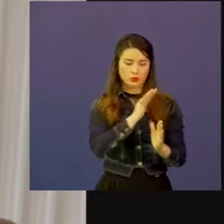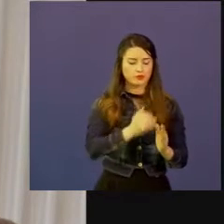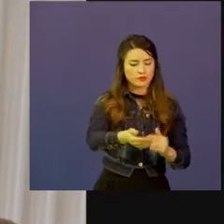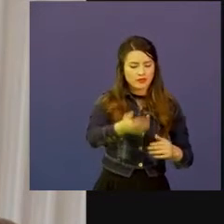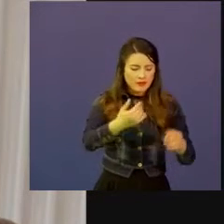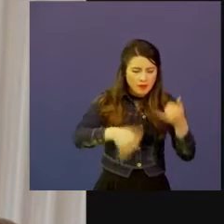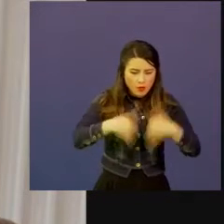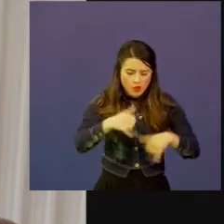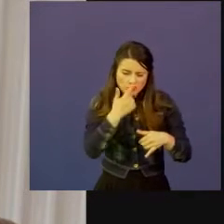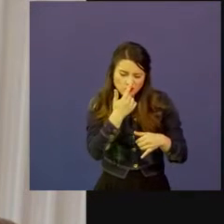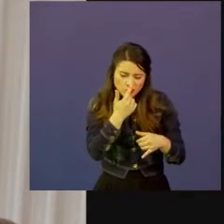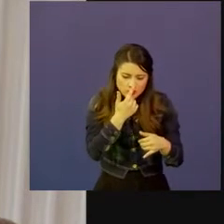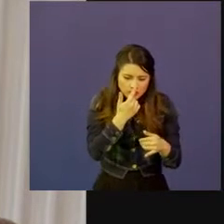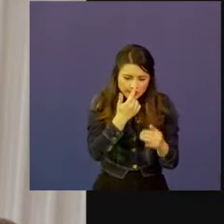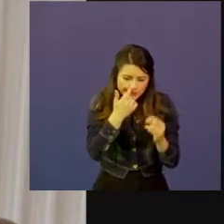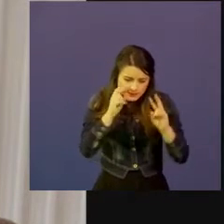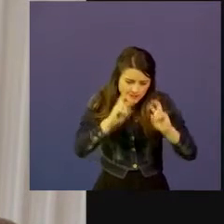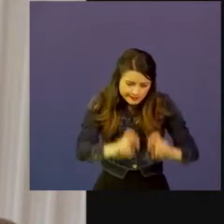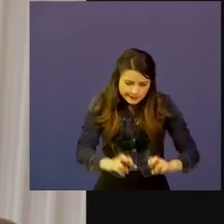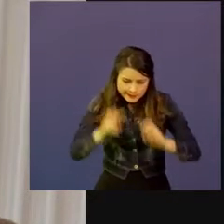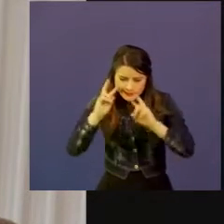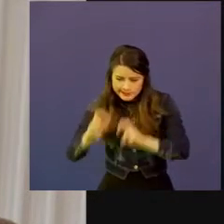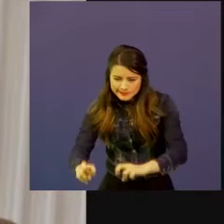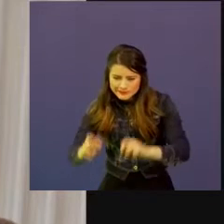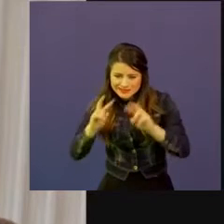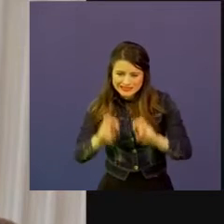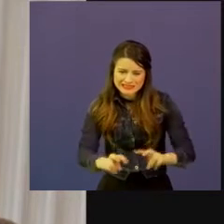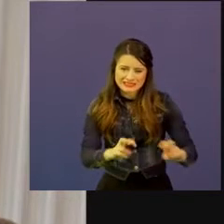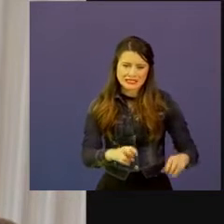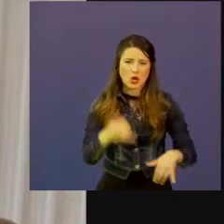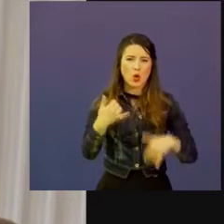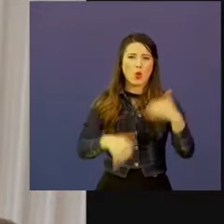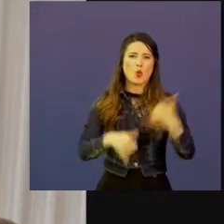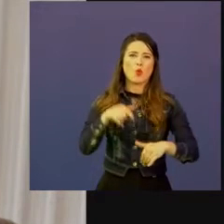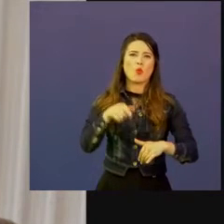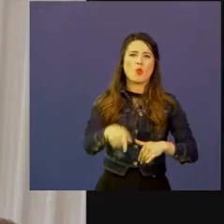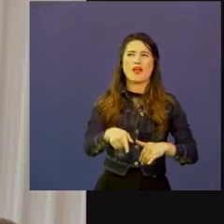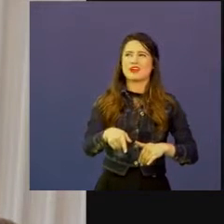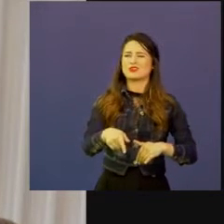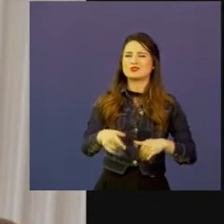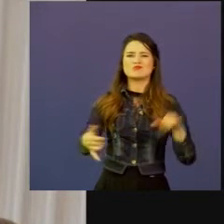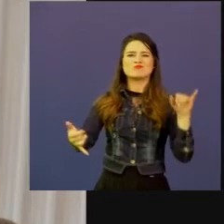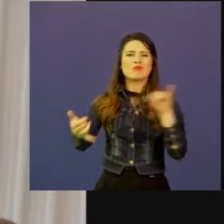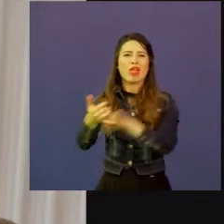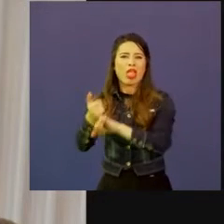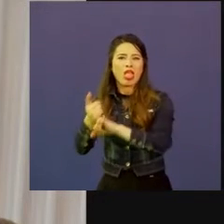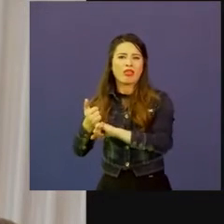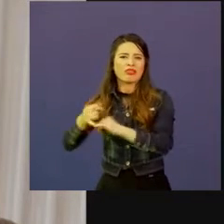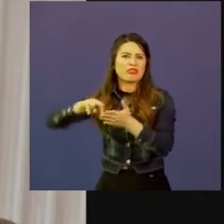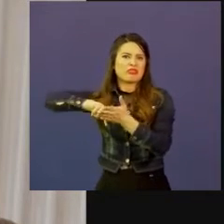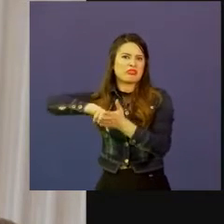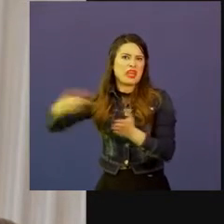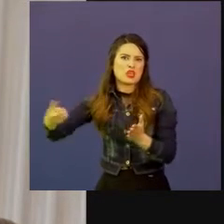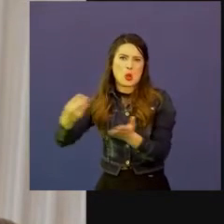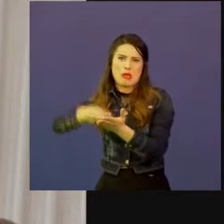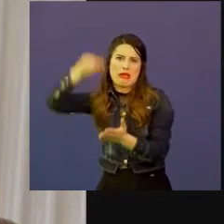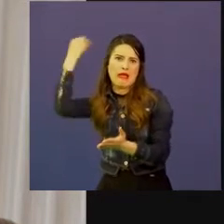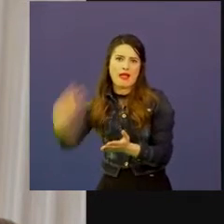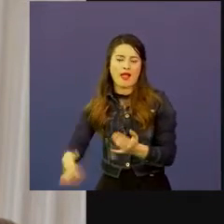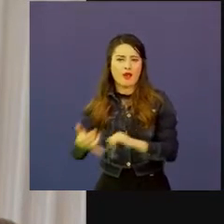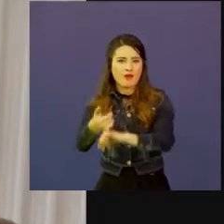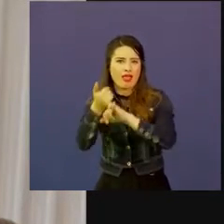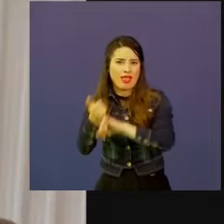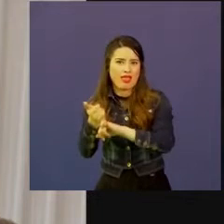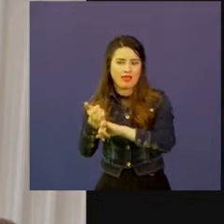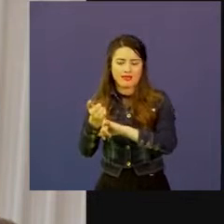pero que muchas veces o en la mayoría de las ocasiones requieren dispositivos de altas prestaciones que no siempre están presentes en los centros educativos,